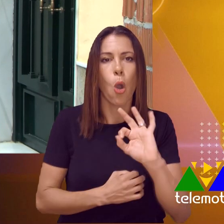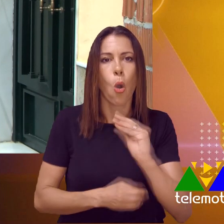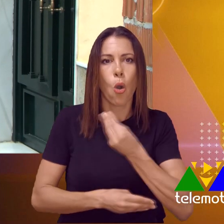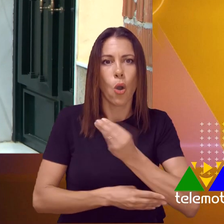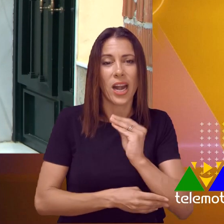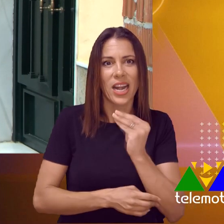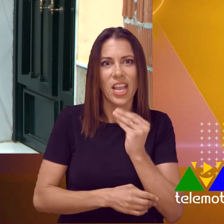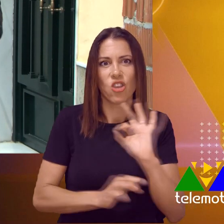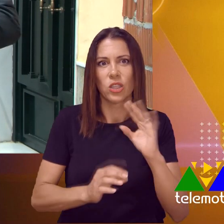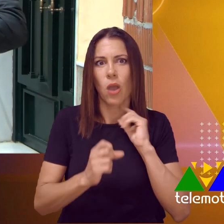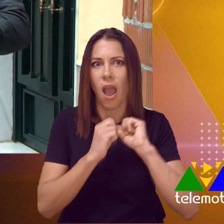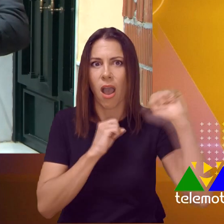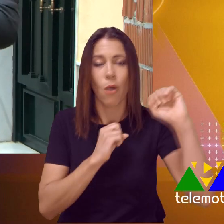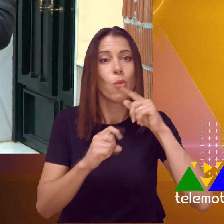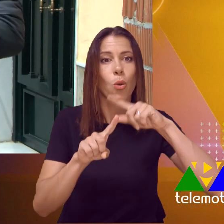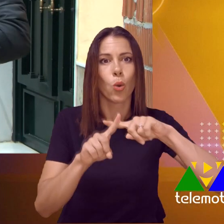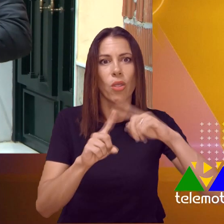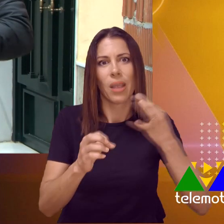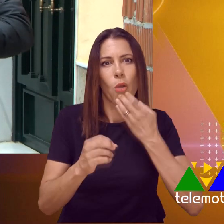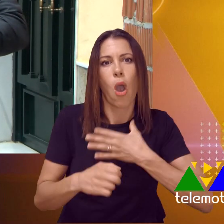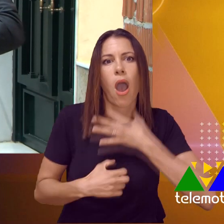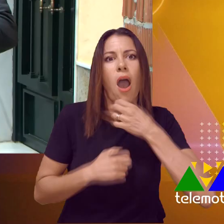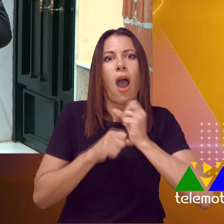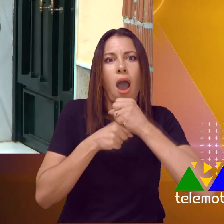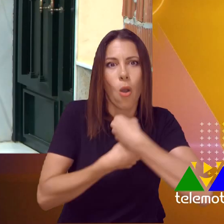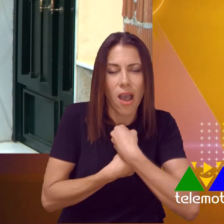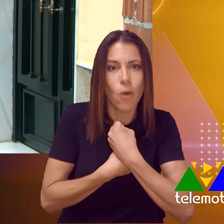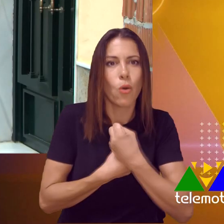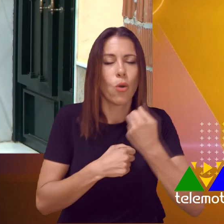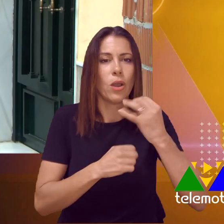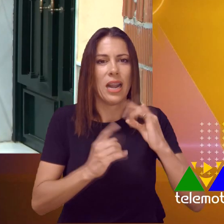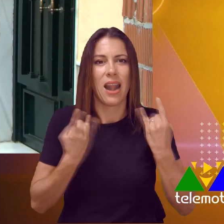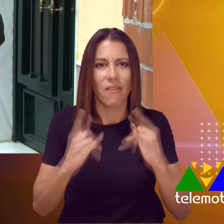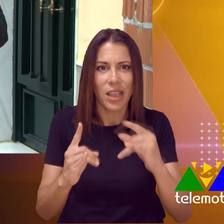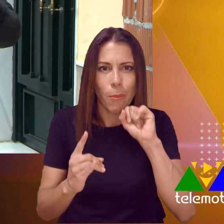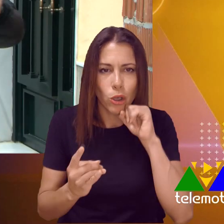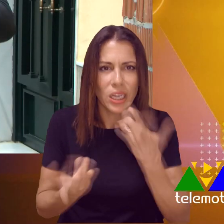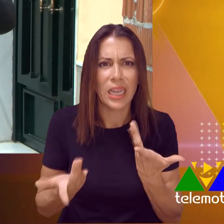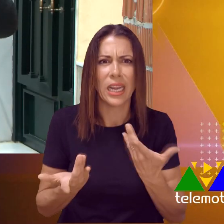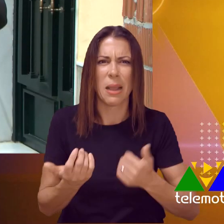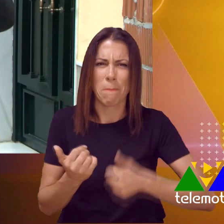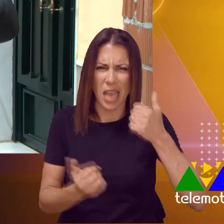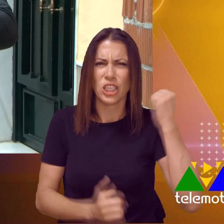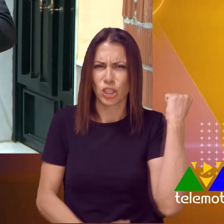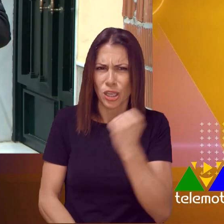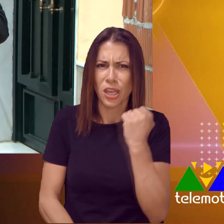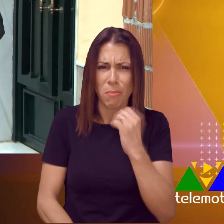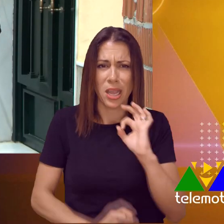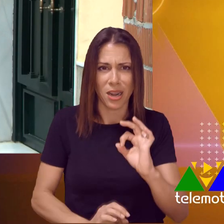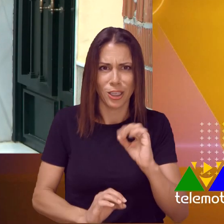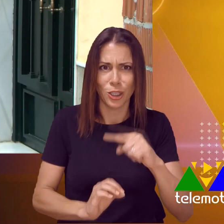ahogado, de la Cruz del Ahogado, la Cruz del Ahogado, en la Vega de Motril, más crímenes que ha habido de esos así un